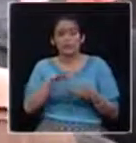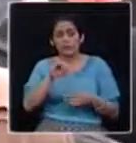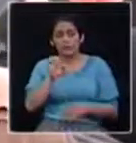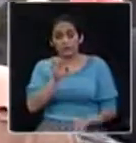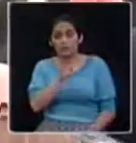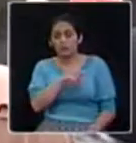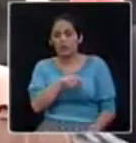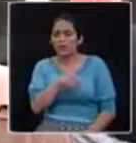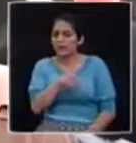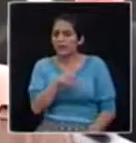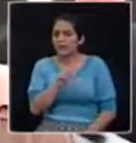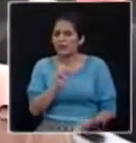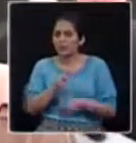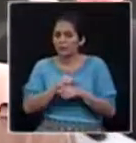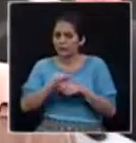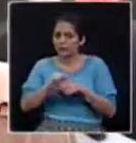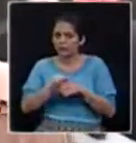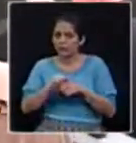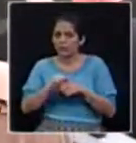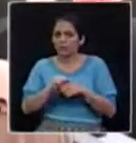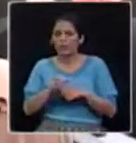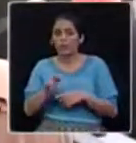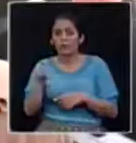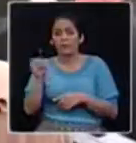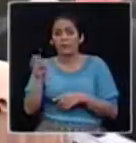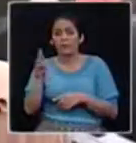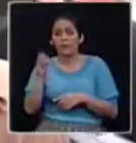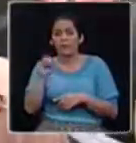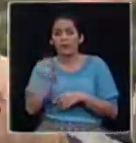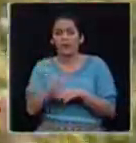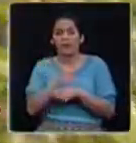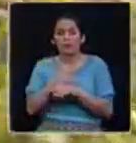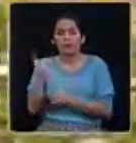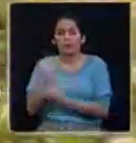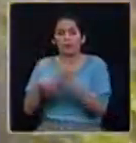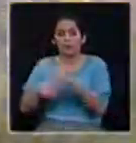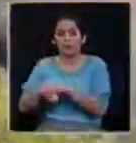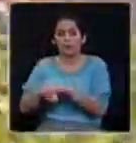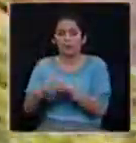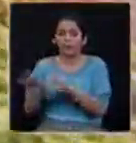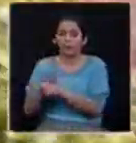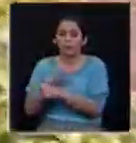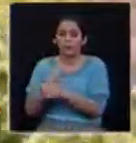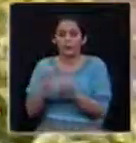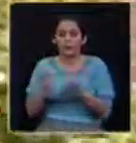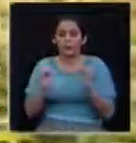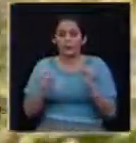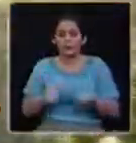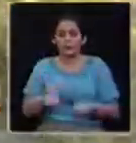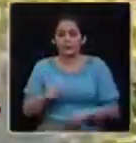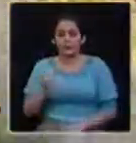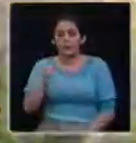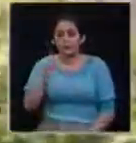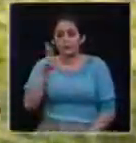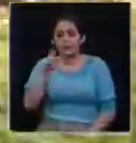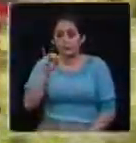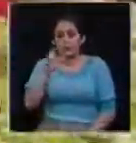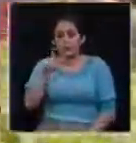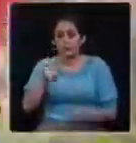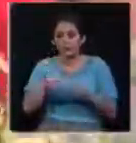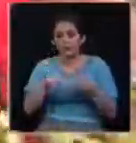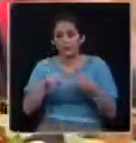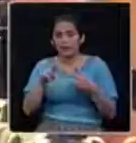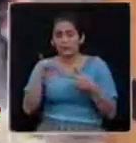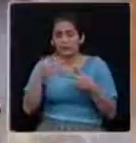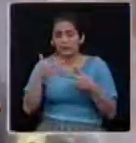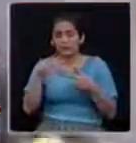la semana, bueno, en estos días se recupera Pedro, los que están en la selección, y eso es importante para el grupo, ¿no? Gabriel Márquez y Richard Calderón se encuentran en proceso de recuperación